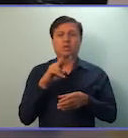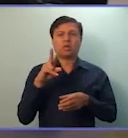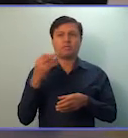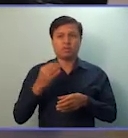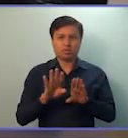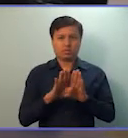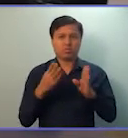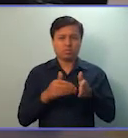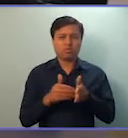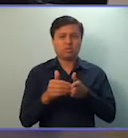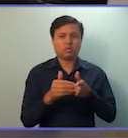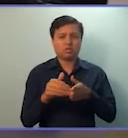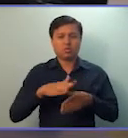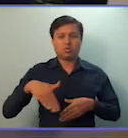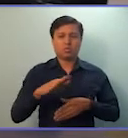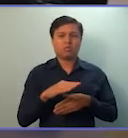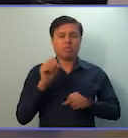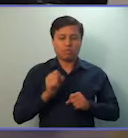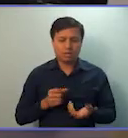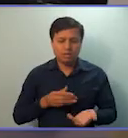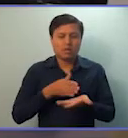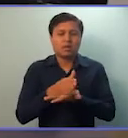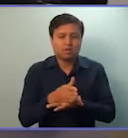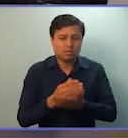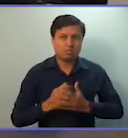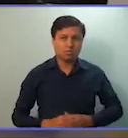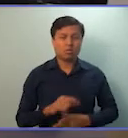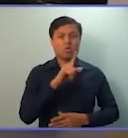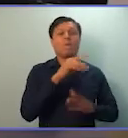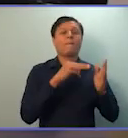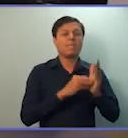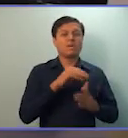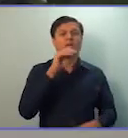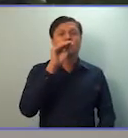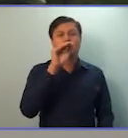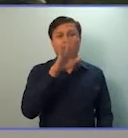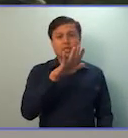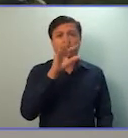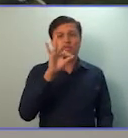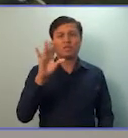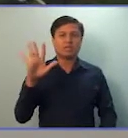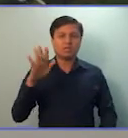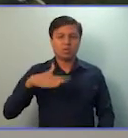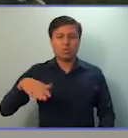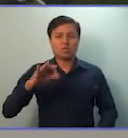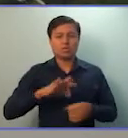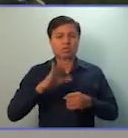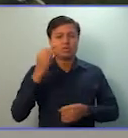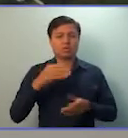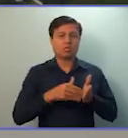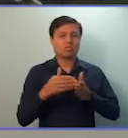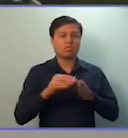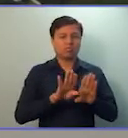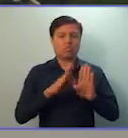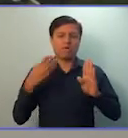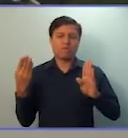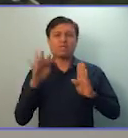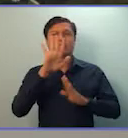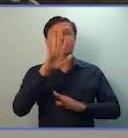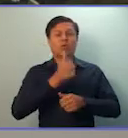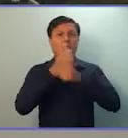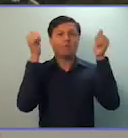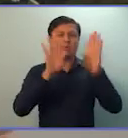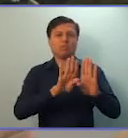a tener abierto los centros de votación los 1.595 centros de votación deben estar abiertos a las 5 de la mañana porque